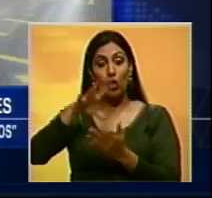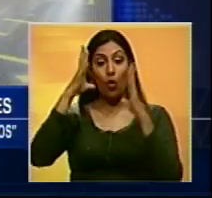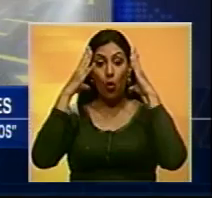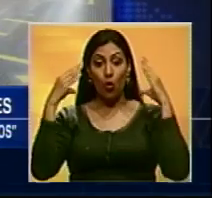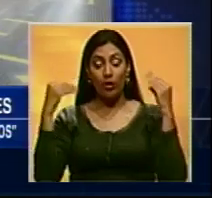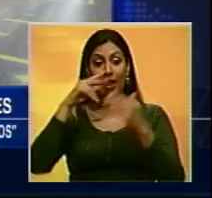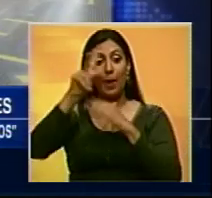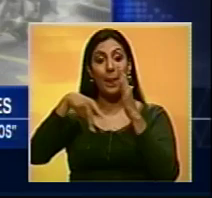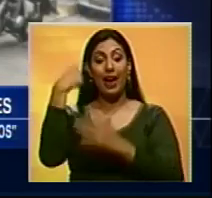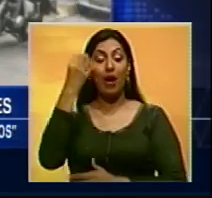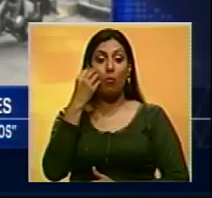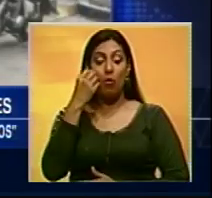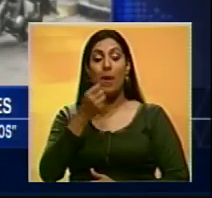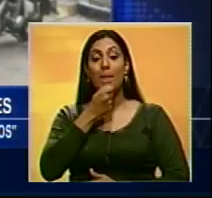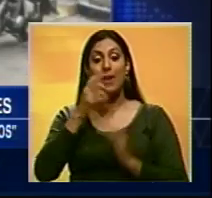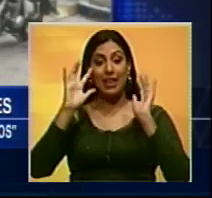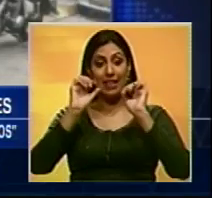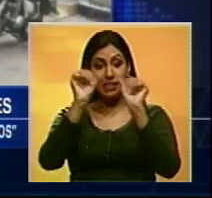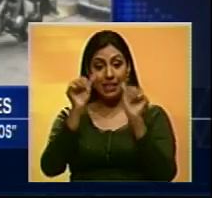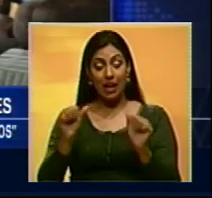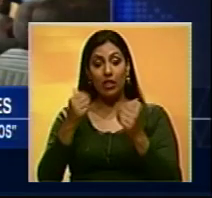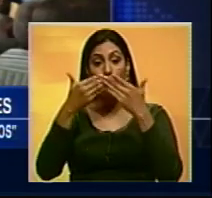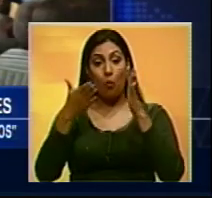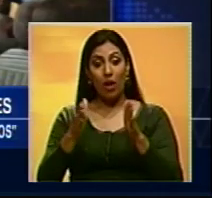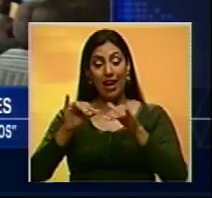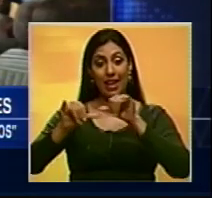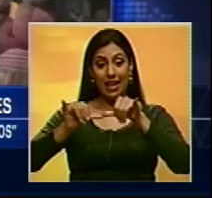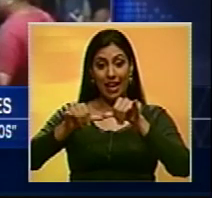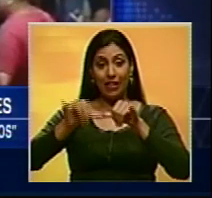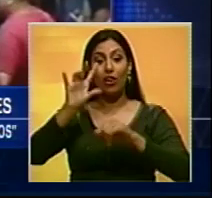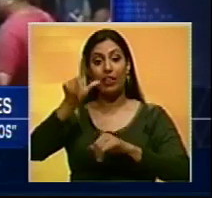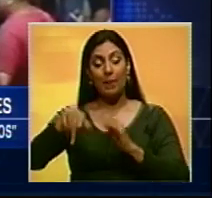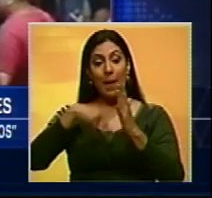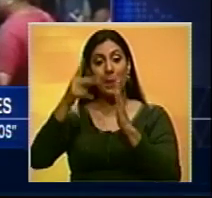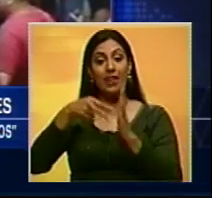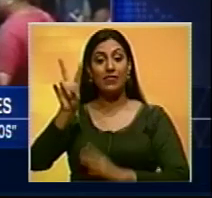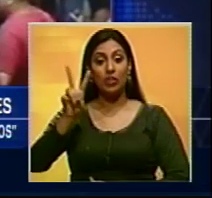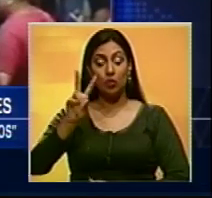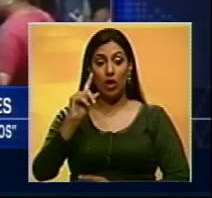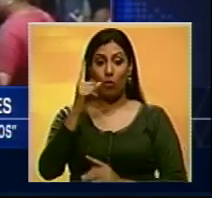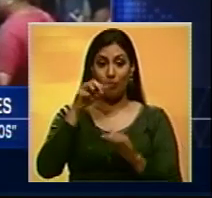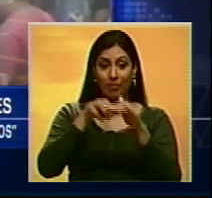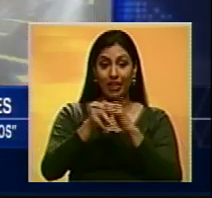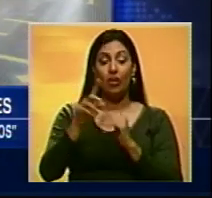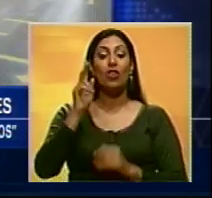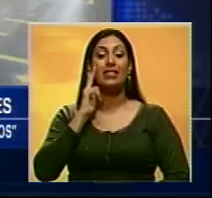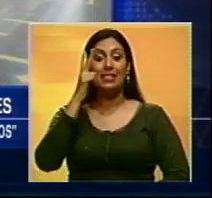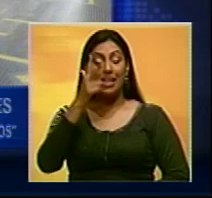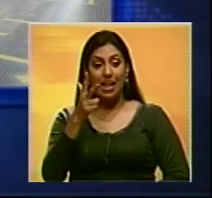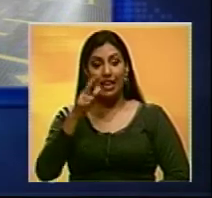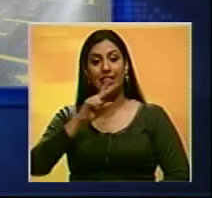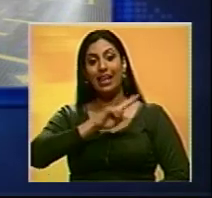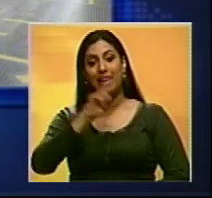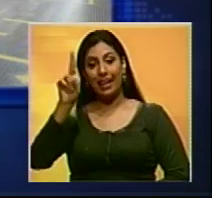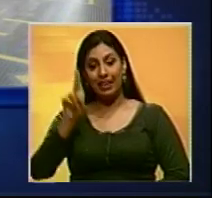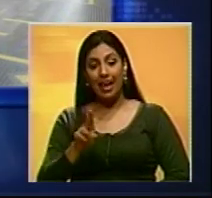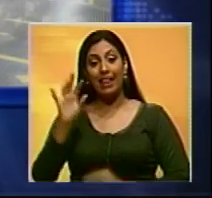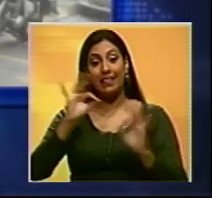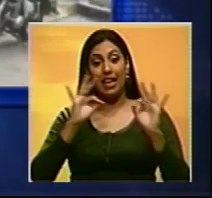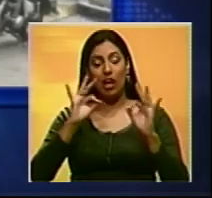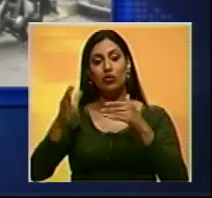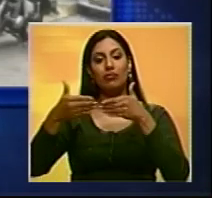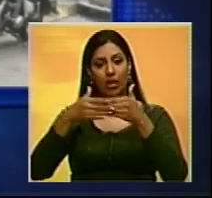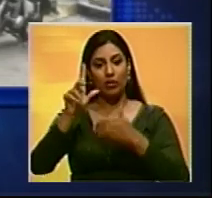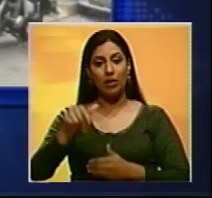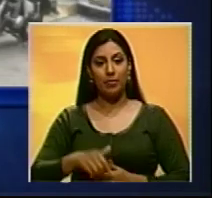Hollada, Parque Carabobo, Bellas Artes, Colegio de Ingenieros y Plaza Venezuela de la línea 1, El Silencio, Zona Rental y Teatros de